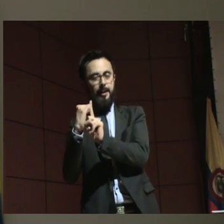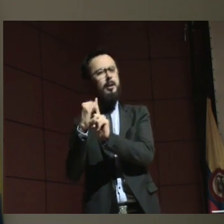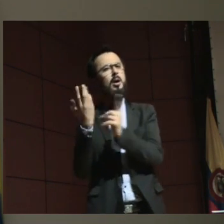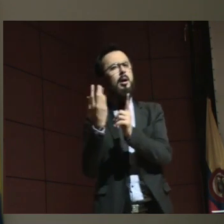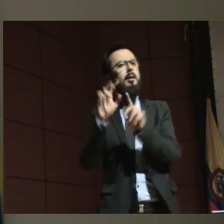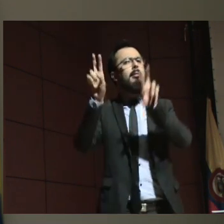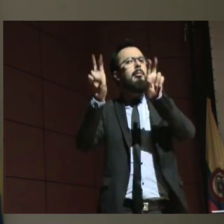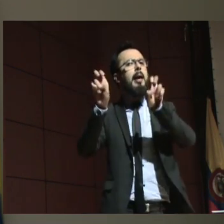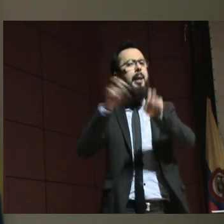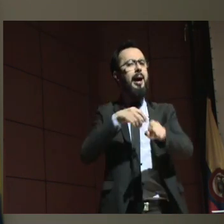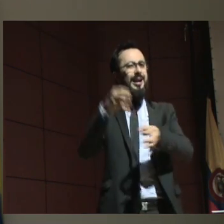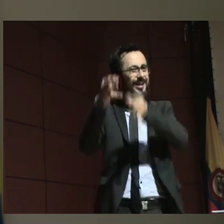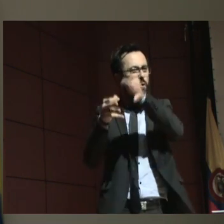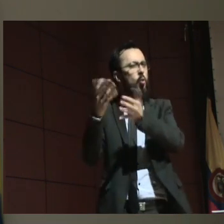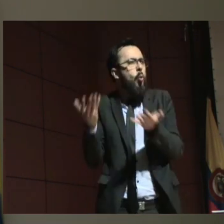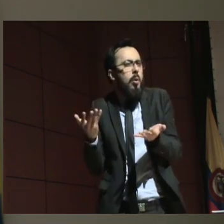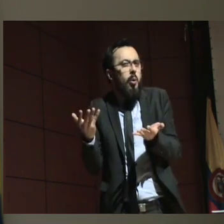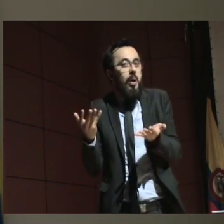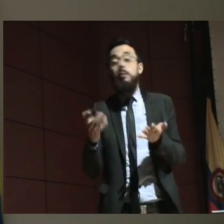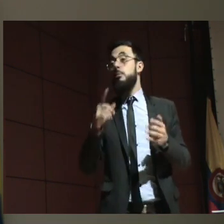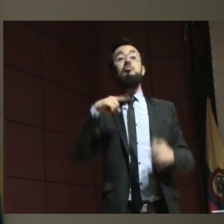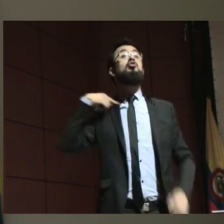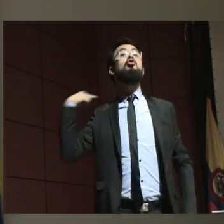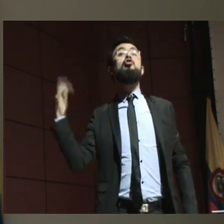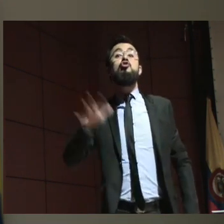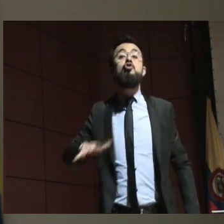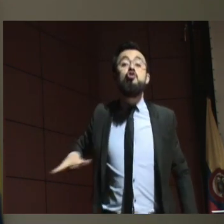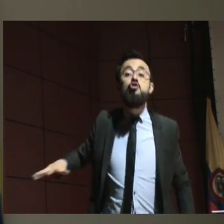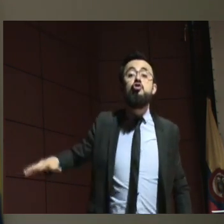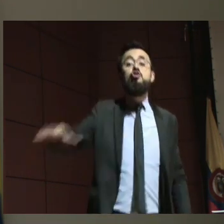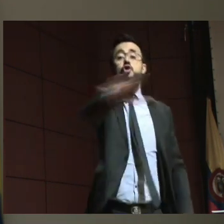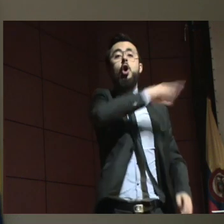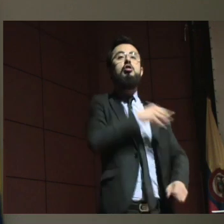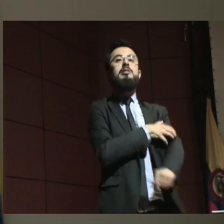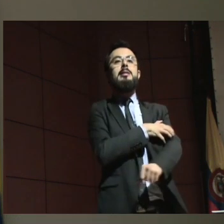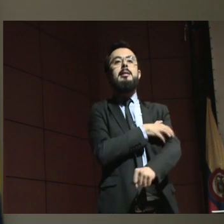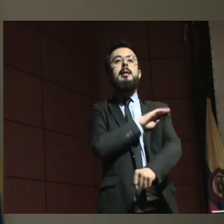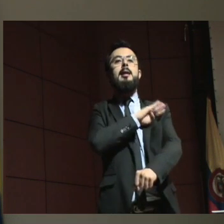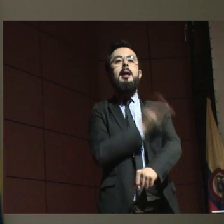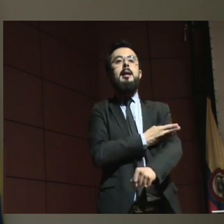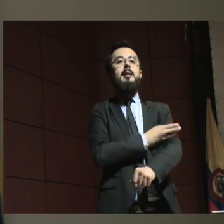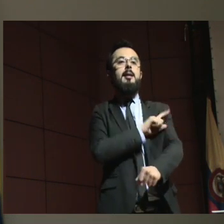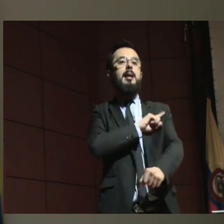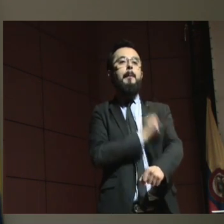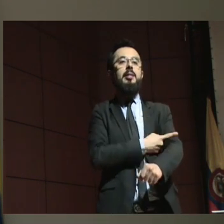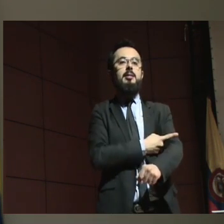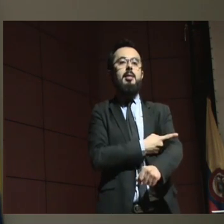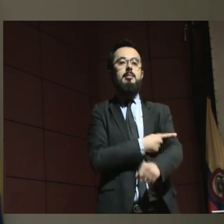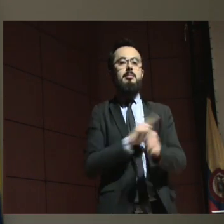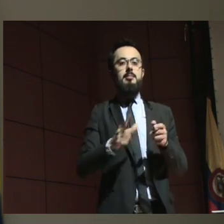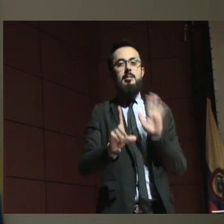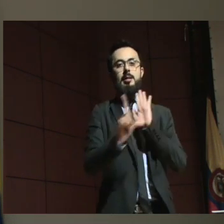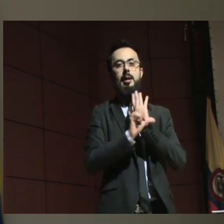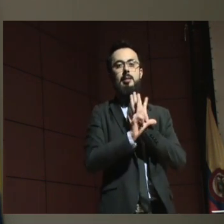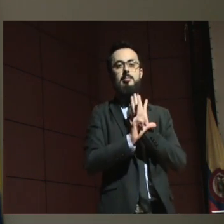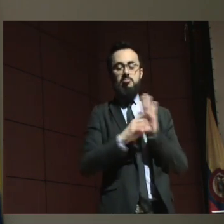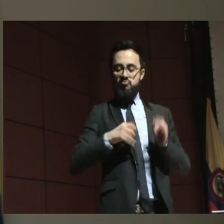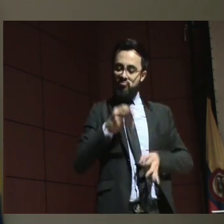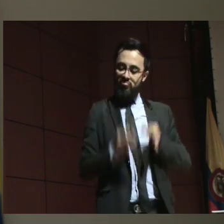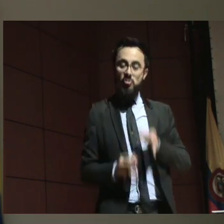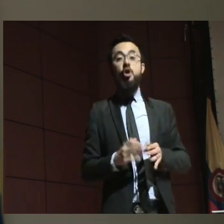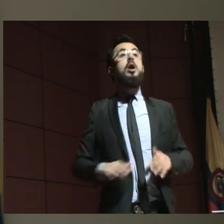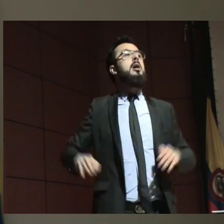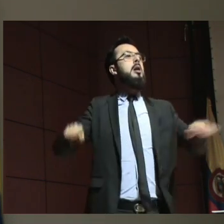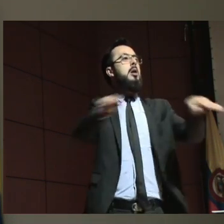tiene capacidad legal. Eso es lo que dice el artículo 12. Todo el mundo tiene derecho al reconocimiento de su capacidad jurídica en igualdad